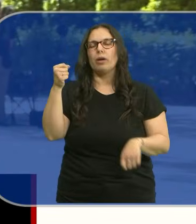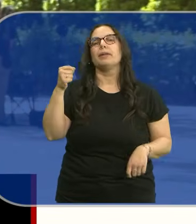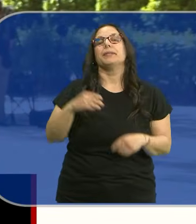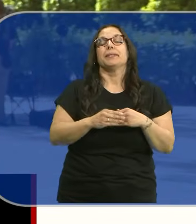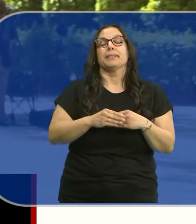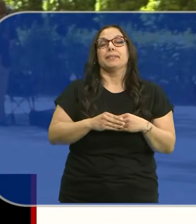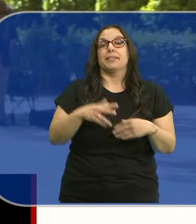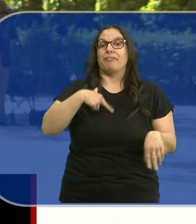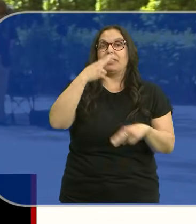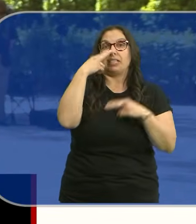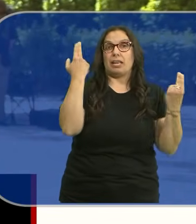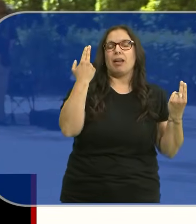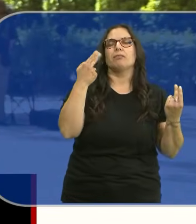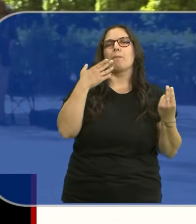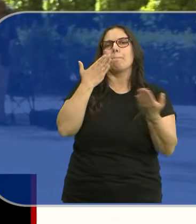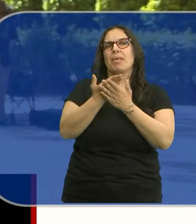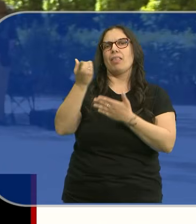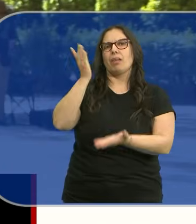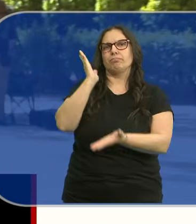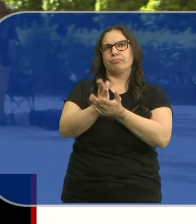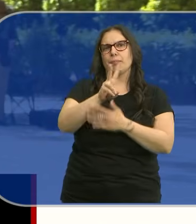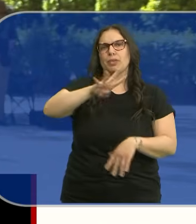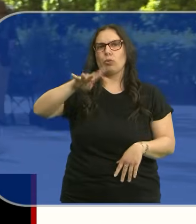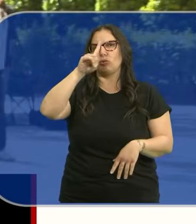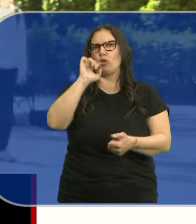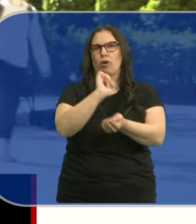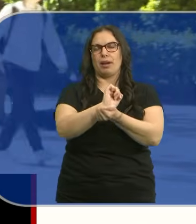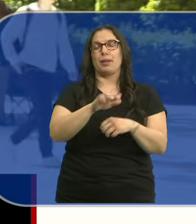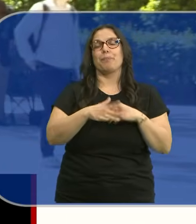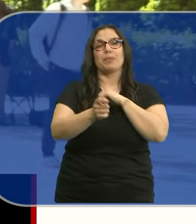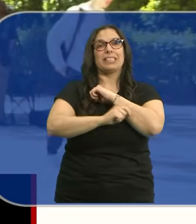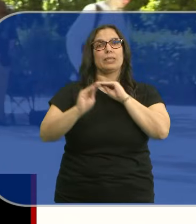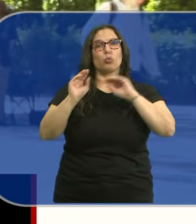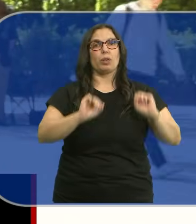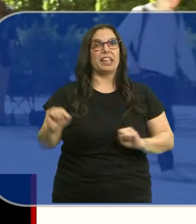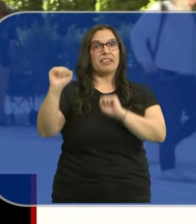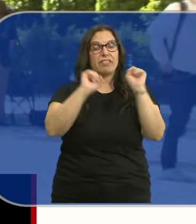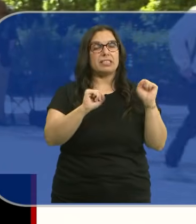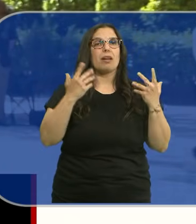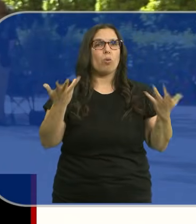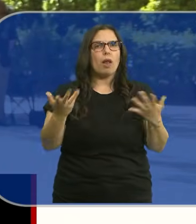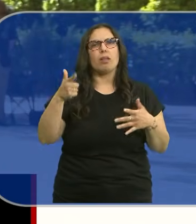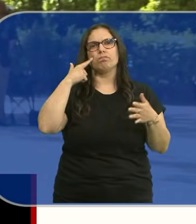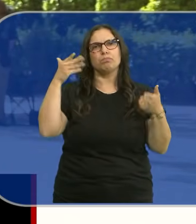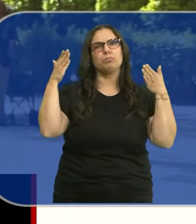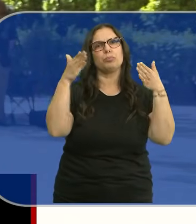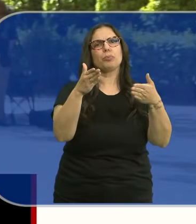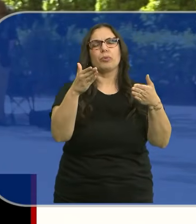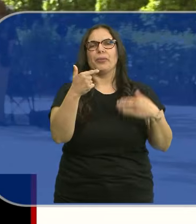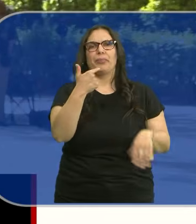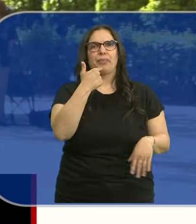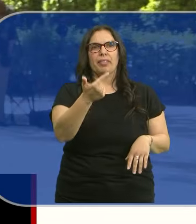declarar. Fiscalía Anticorrupción pide para él 24 años de prisión. La estrategia de defensa de José Luis Ábalos se está centrando